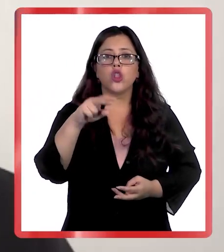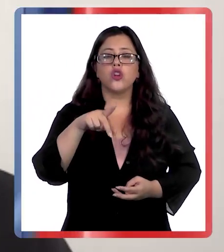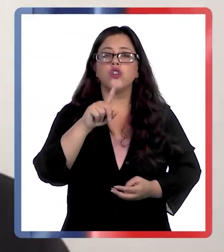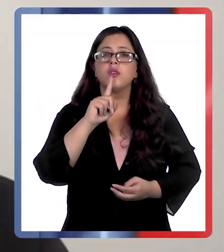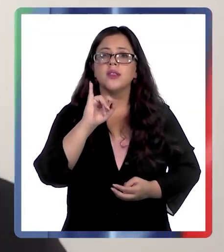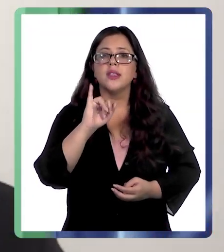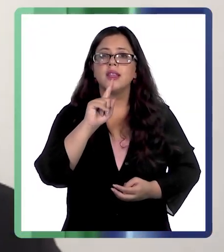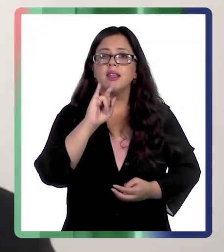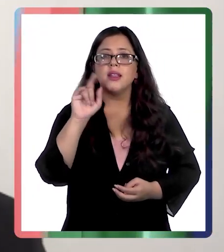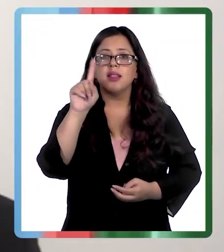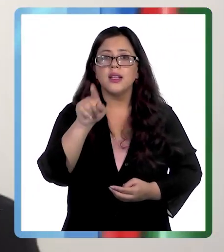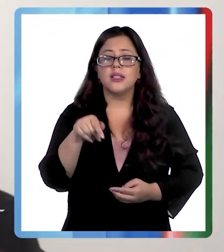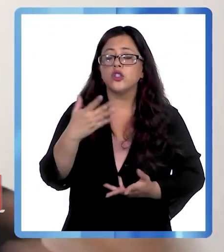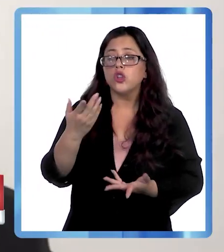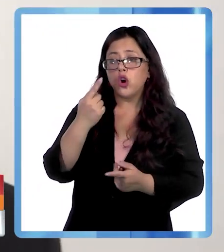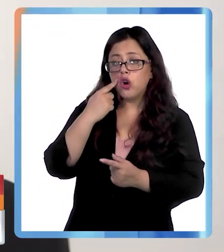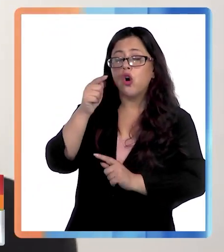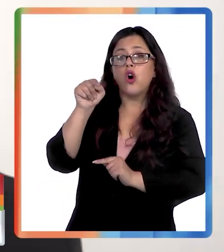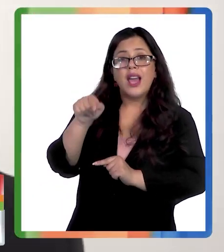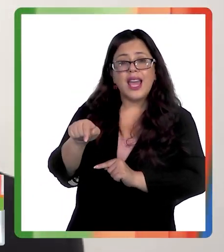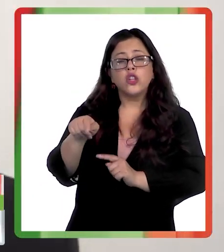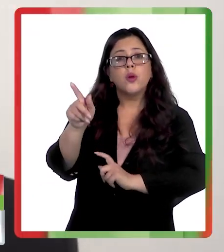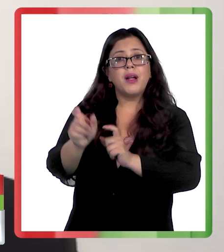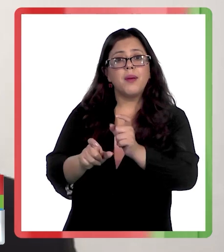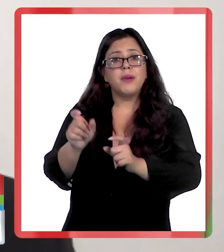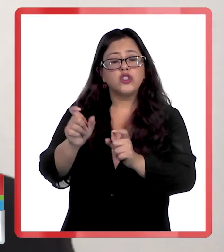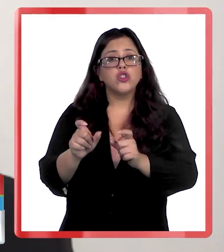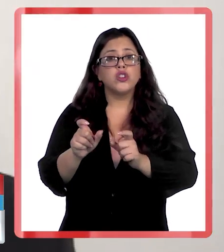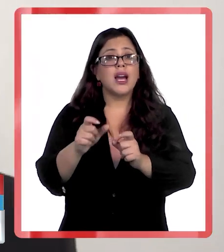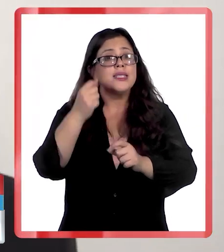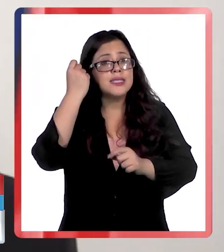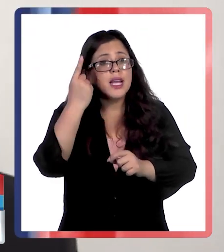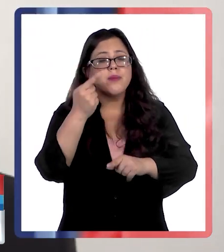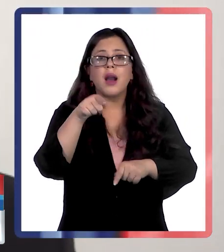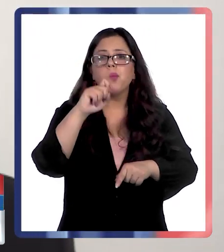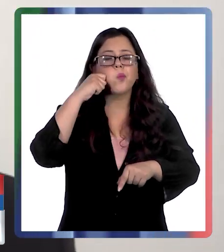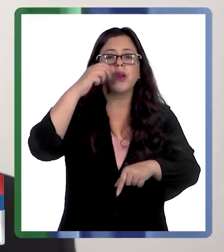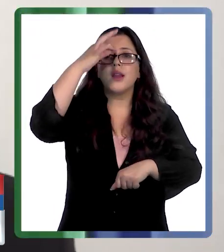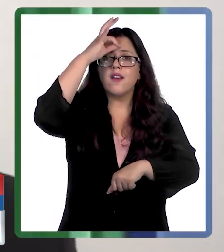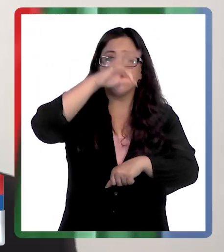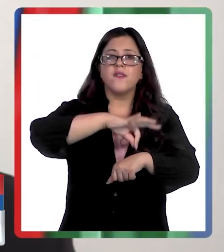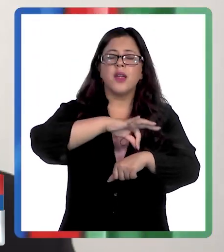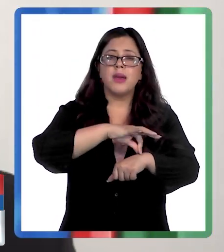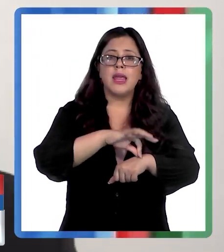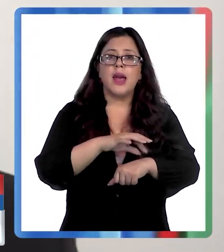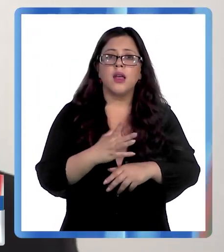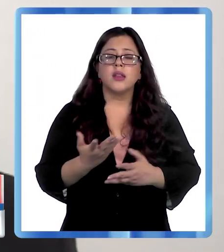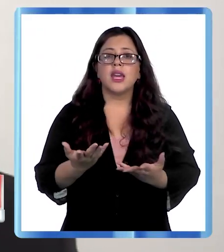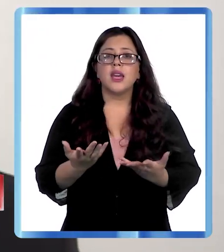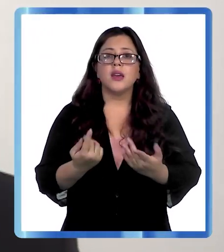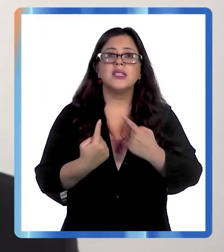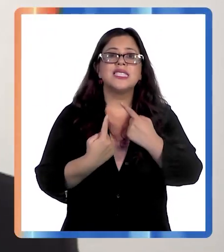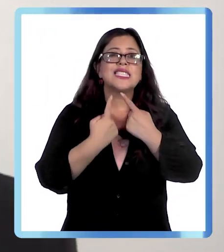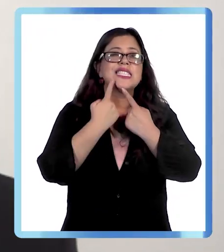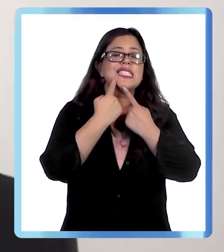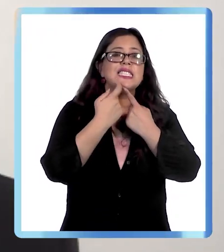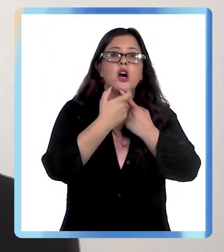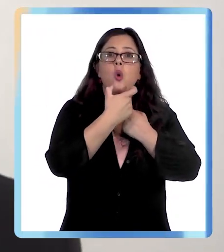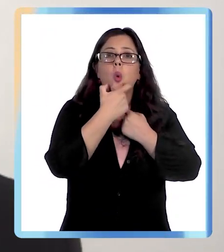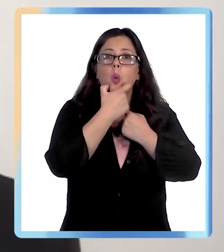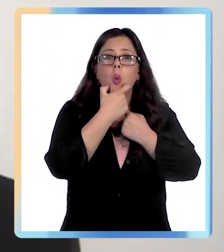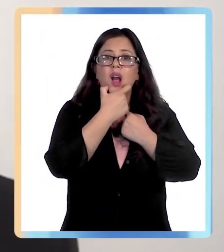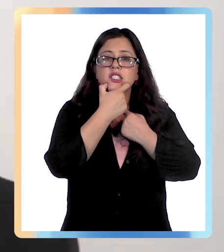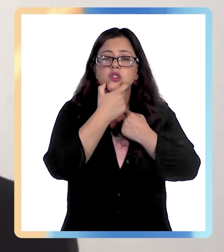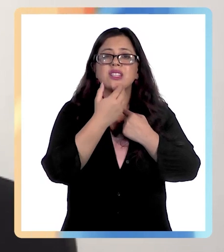nuestro nuestros pacientes nuestra gente que nos está viendo es una enfermedad que ataca el hueso y la